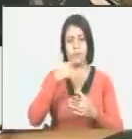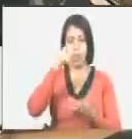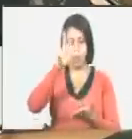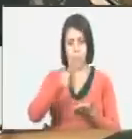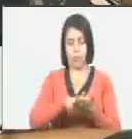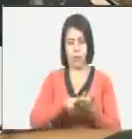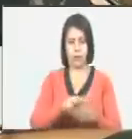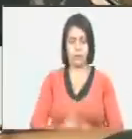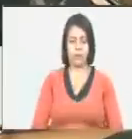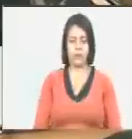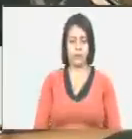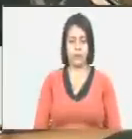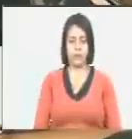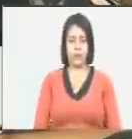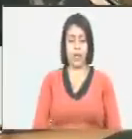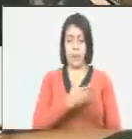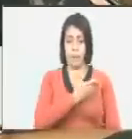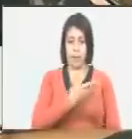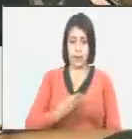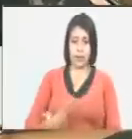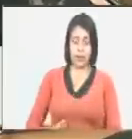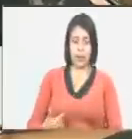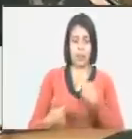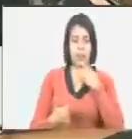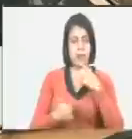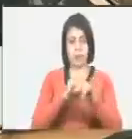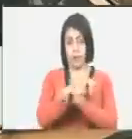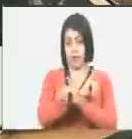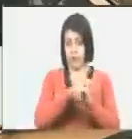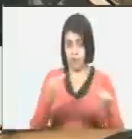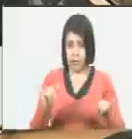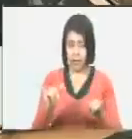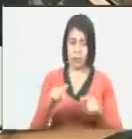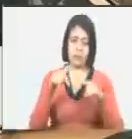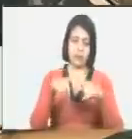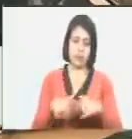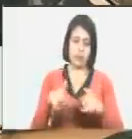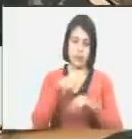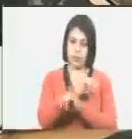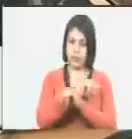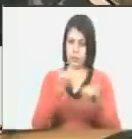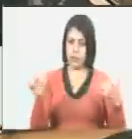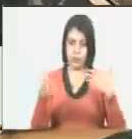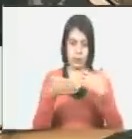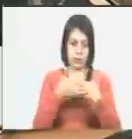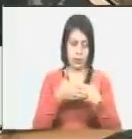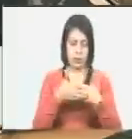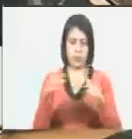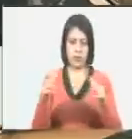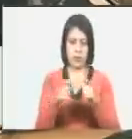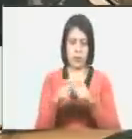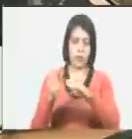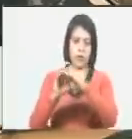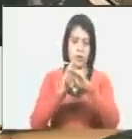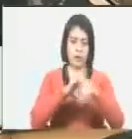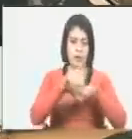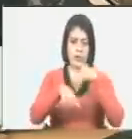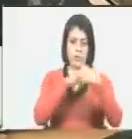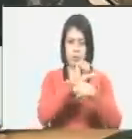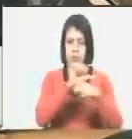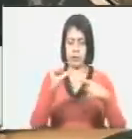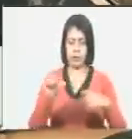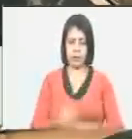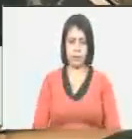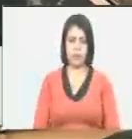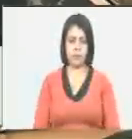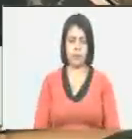resultó aprobado. El presidente señaló que agotada la agenda del día, se levanta la sesión ordinaria y convocó para la próxima